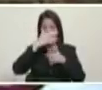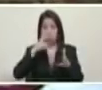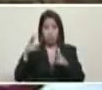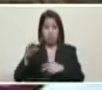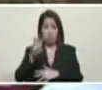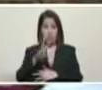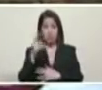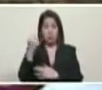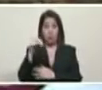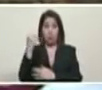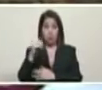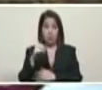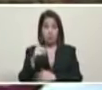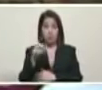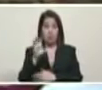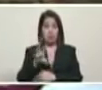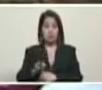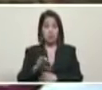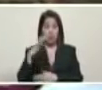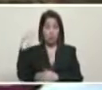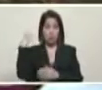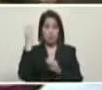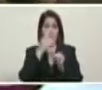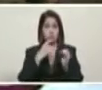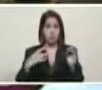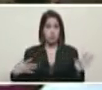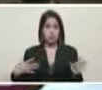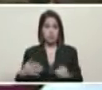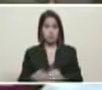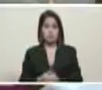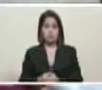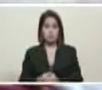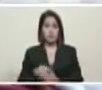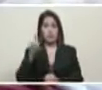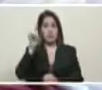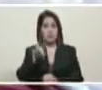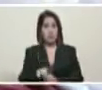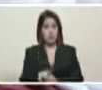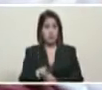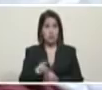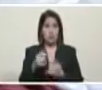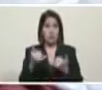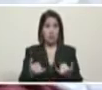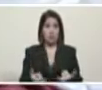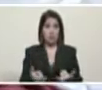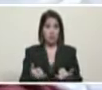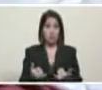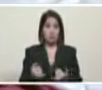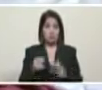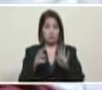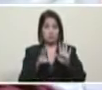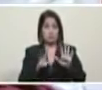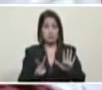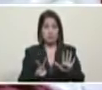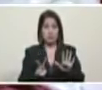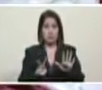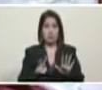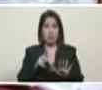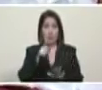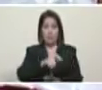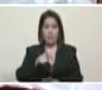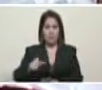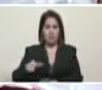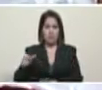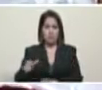noviembre, específicamente en el estado Amazonas, y que además también se encuentran presentes los siete guardias